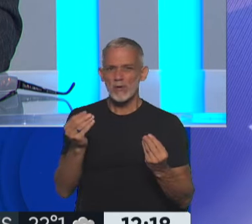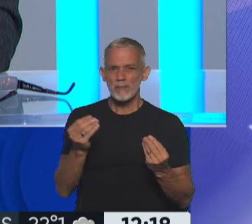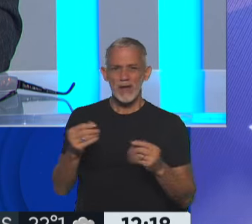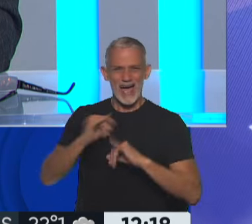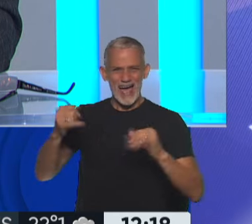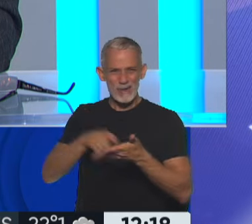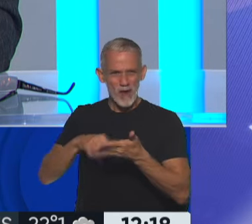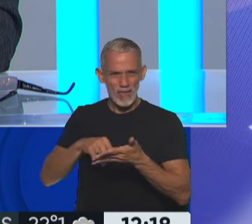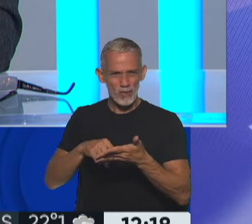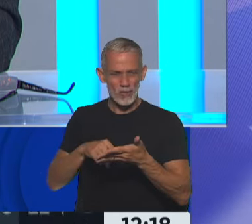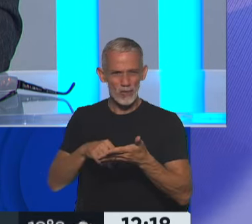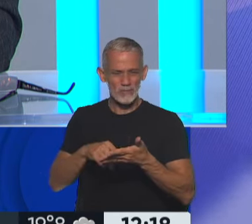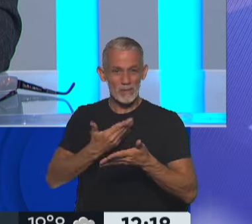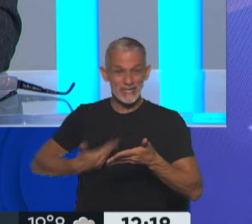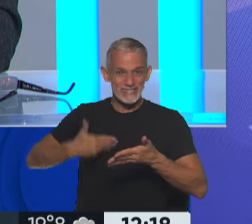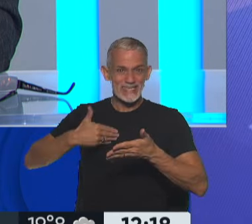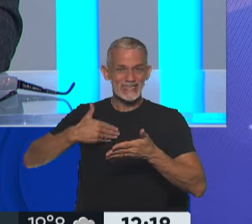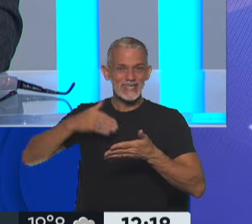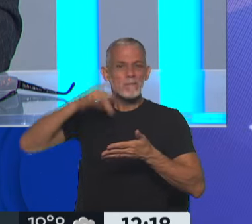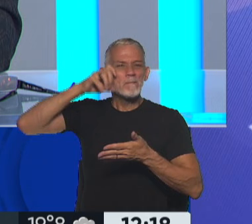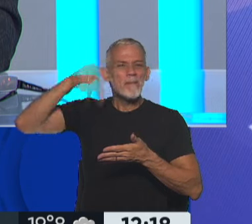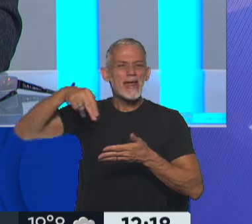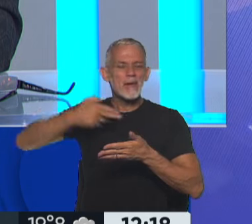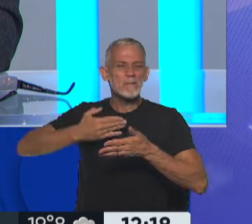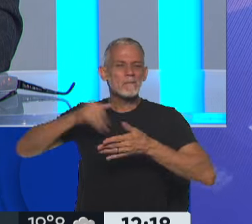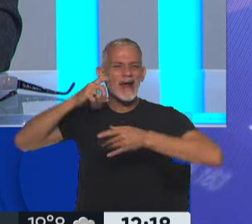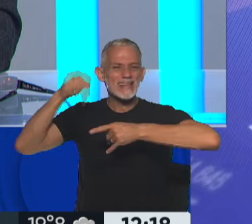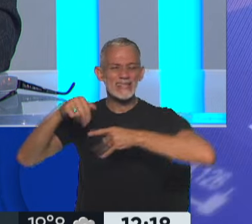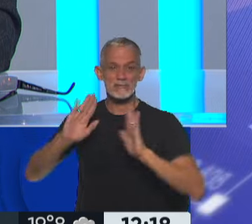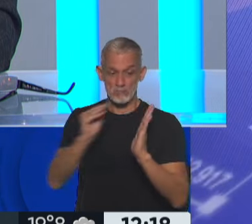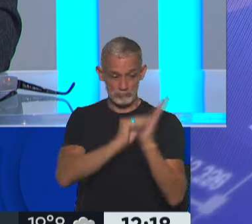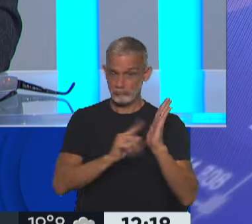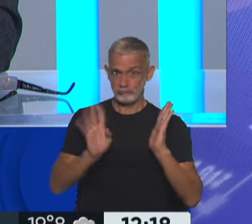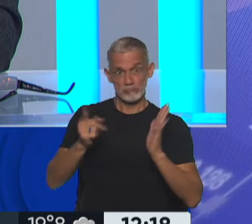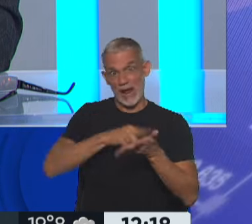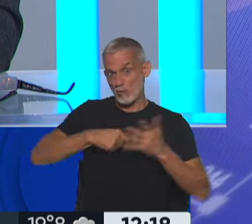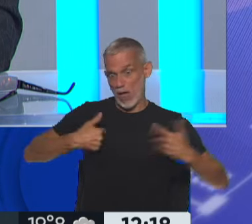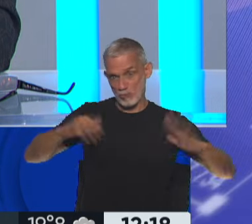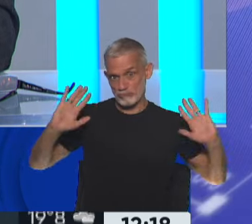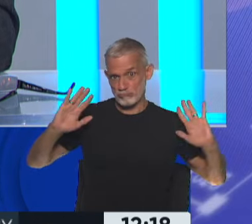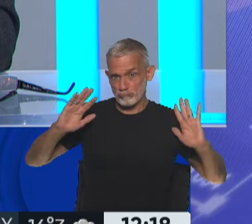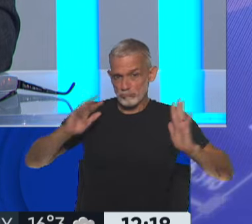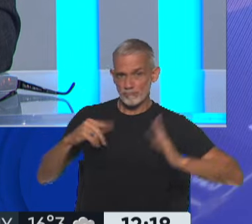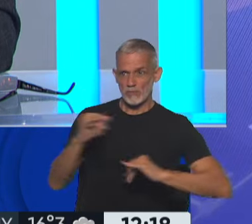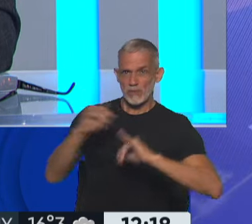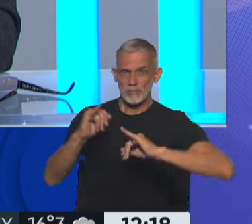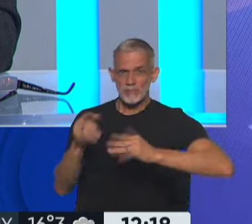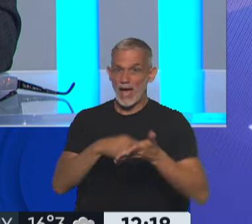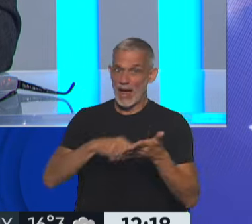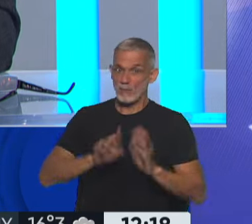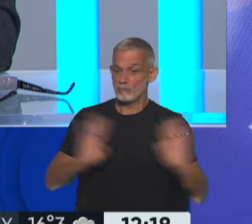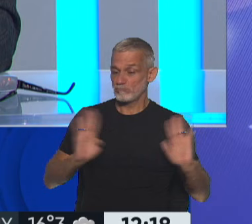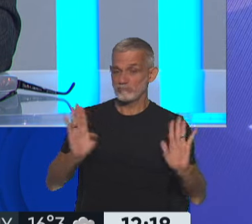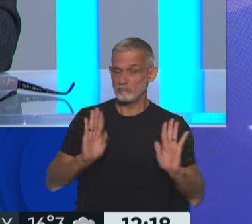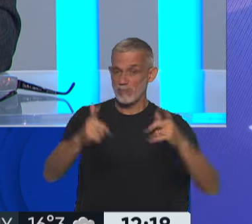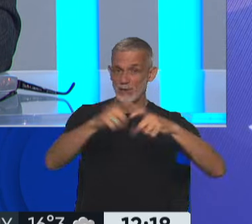este el presidente de la cámara fue una reunión eh fuera de agenda En definitiva porque ya estaba anunciada que no se